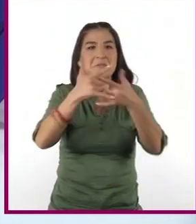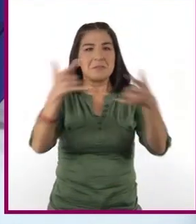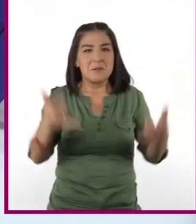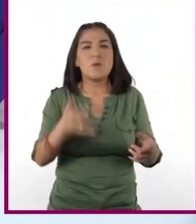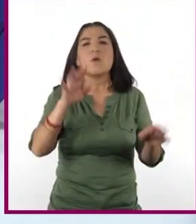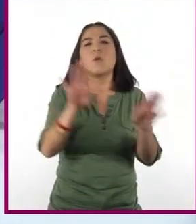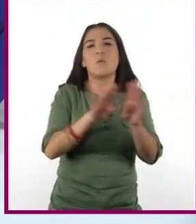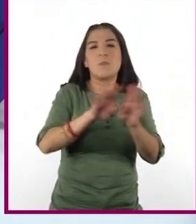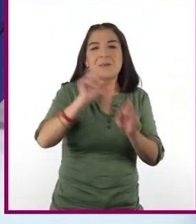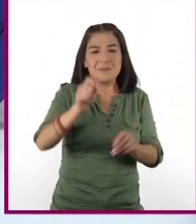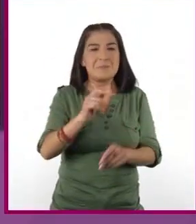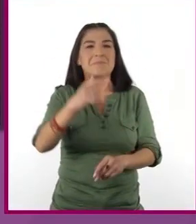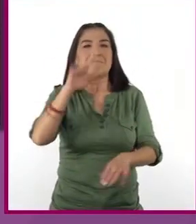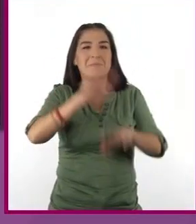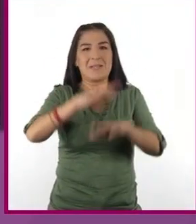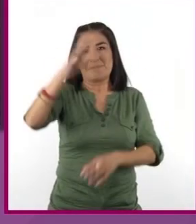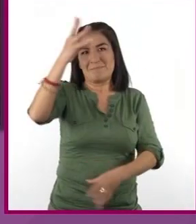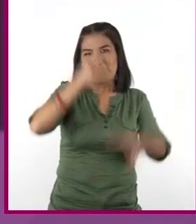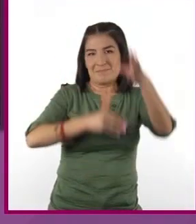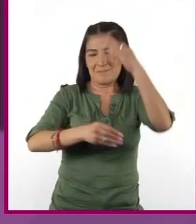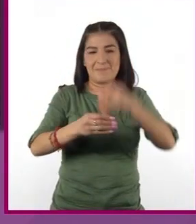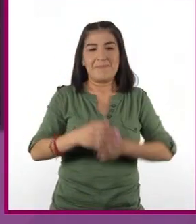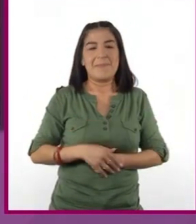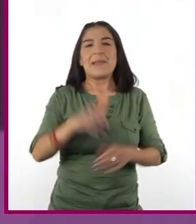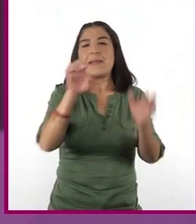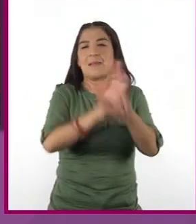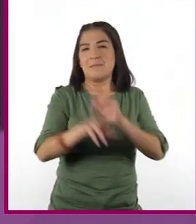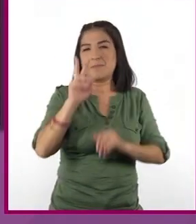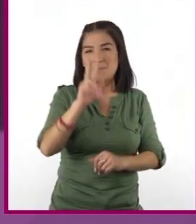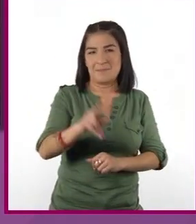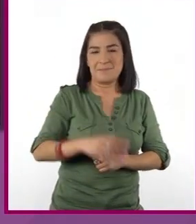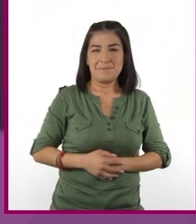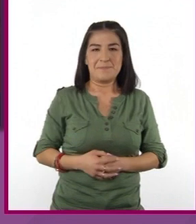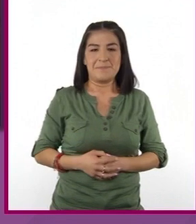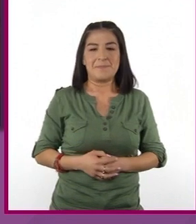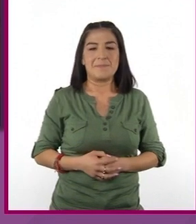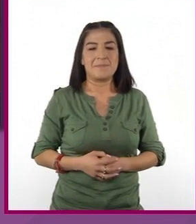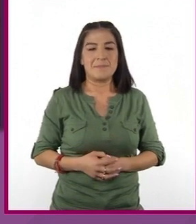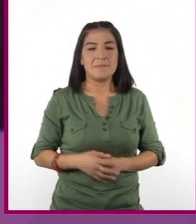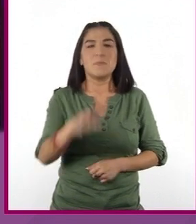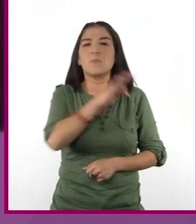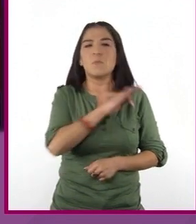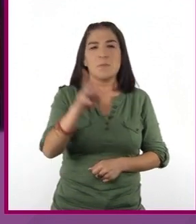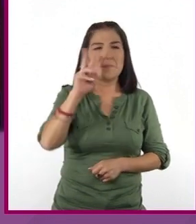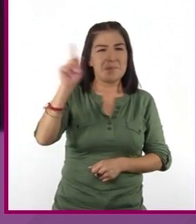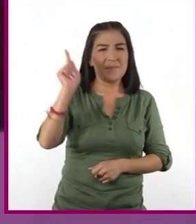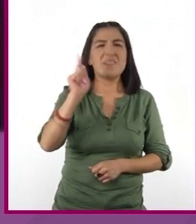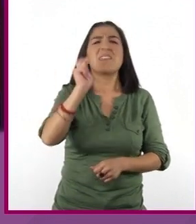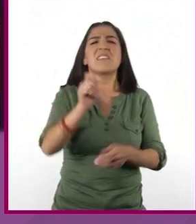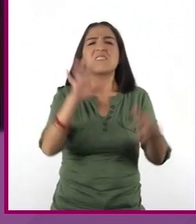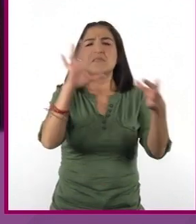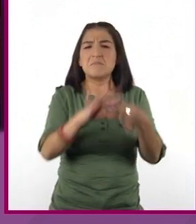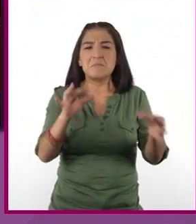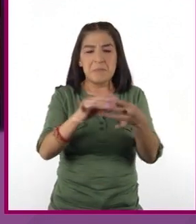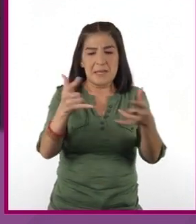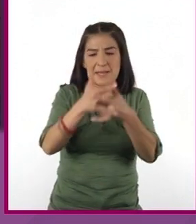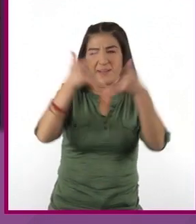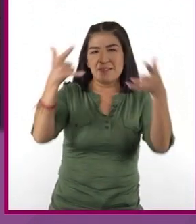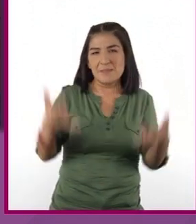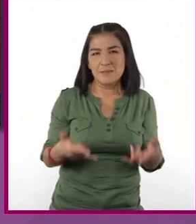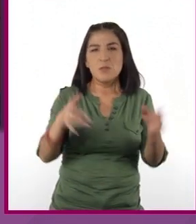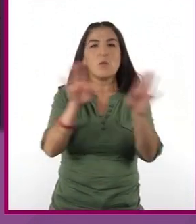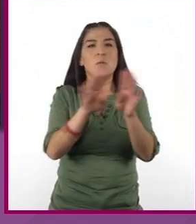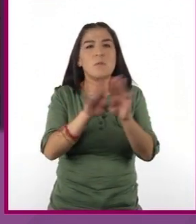pueden enriquecer la compilación. Veamos el ejemplo. Podemos observar que nos cuenta un poco de historia,